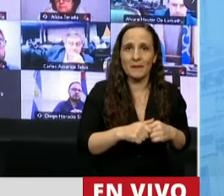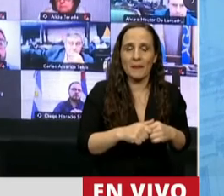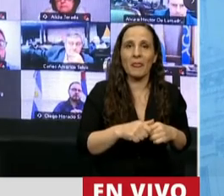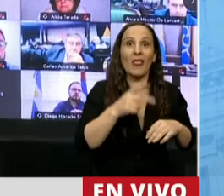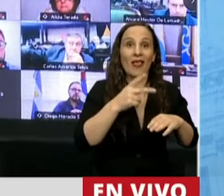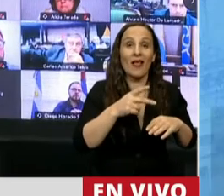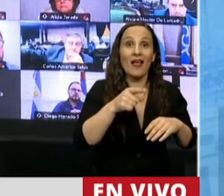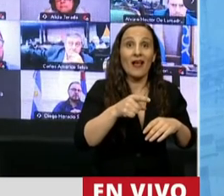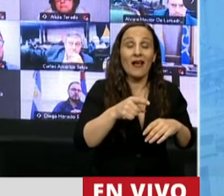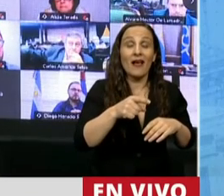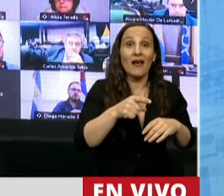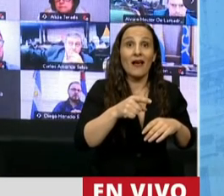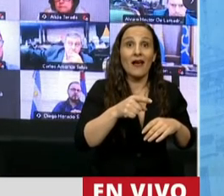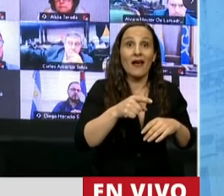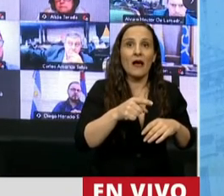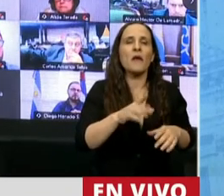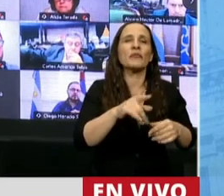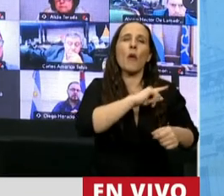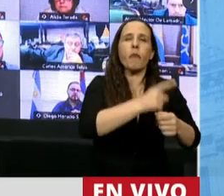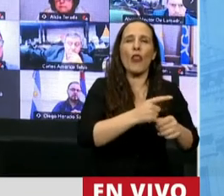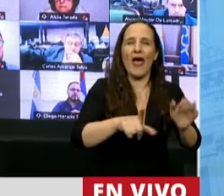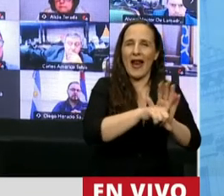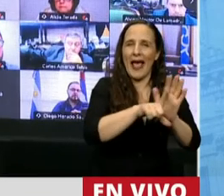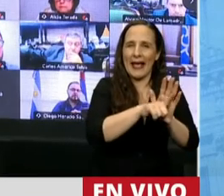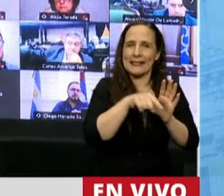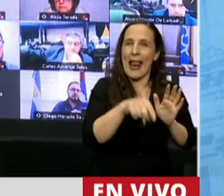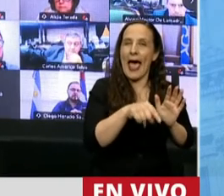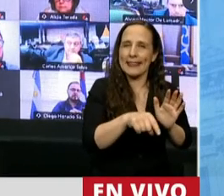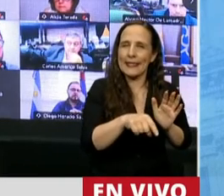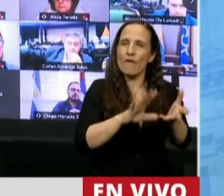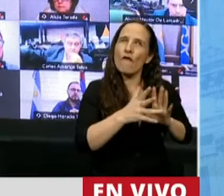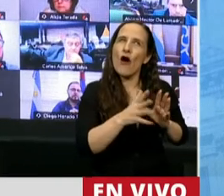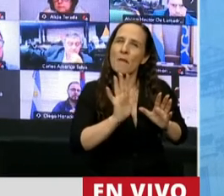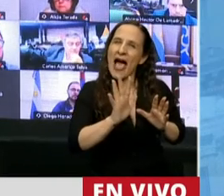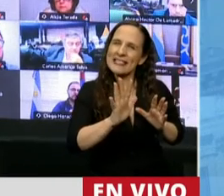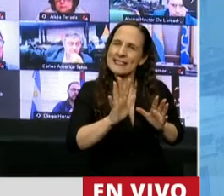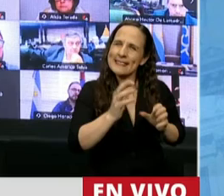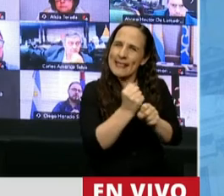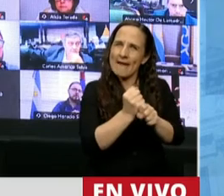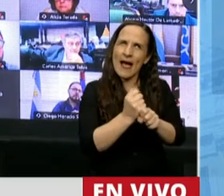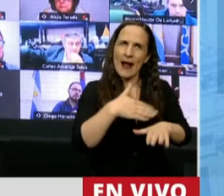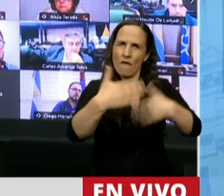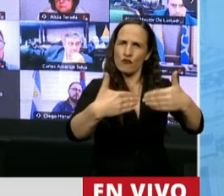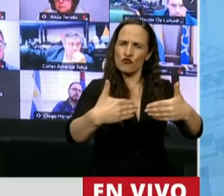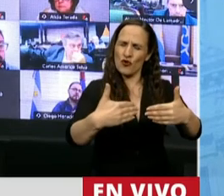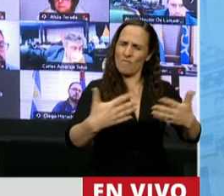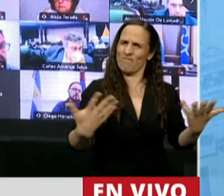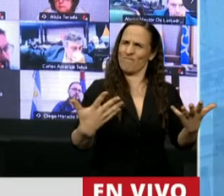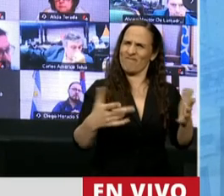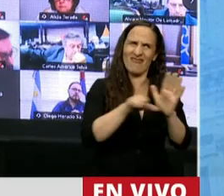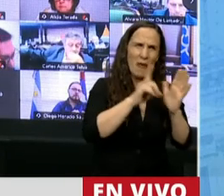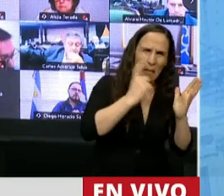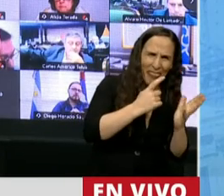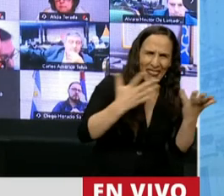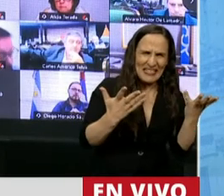de la representación política que significa el poder legislativo. Estas formas irregulares de funcionar denigran